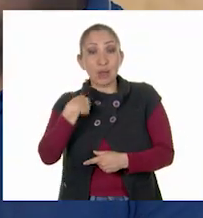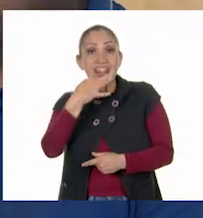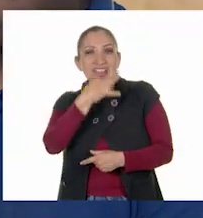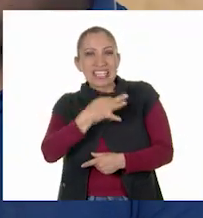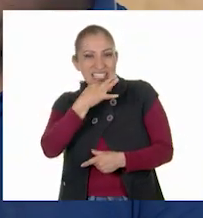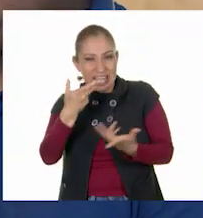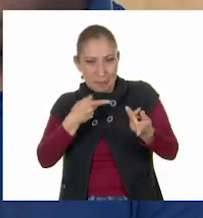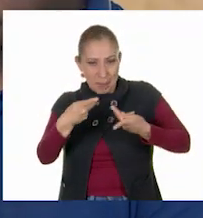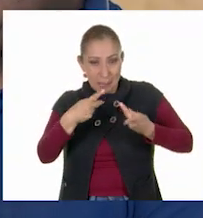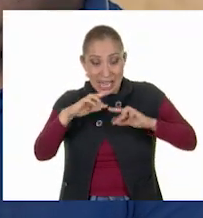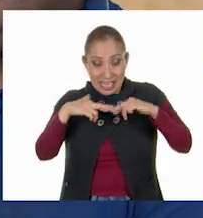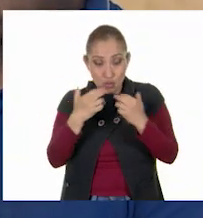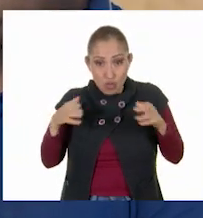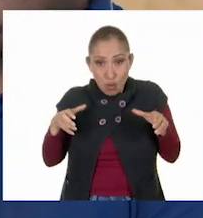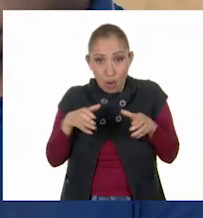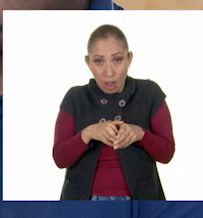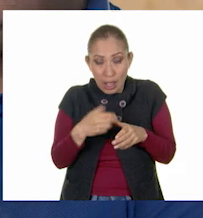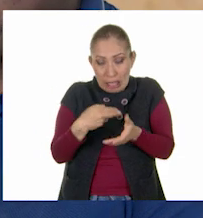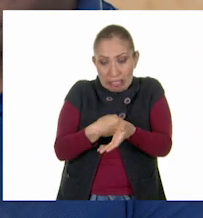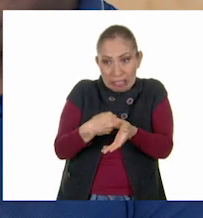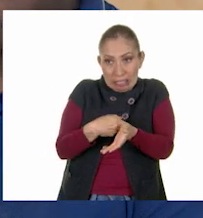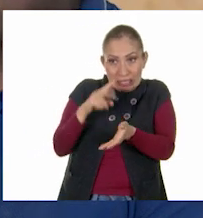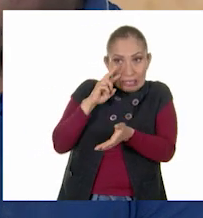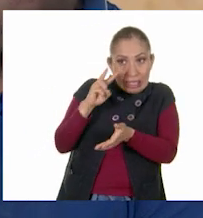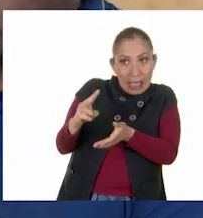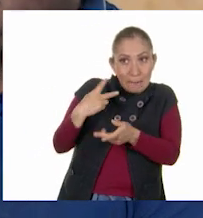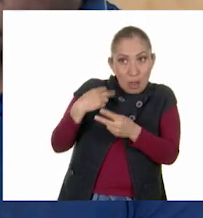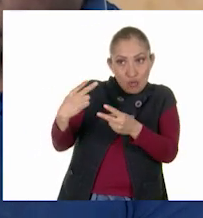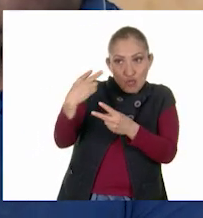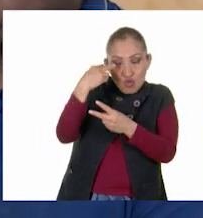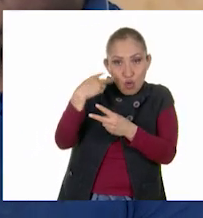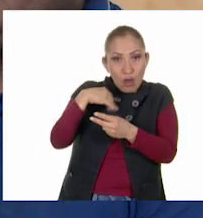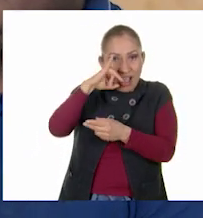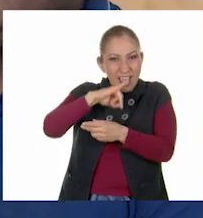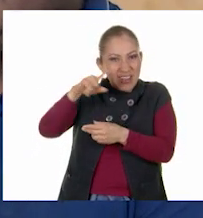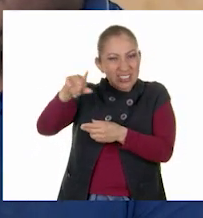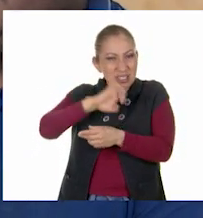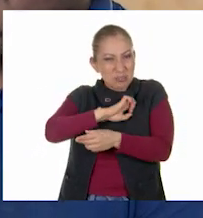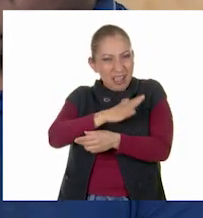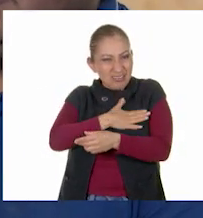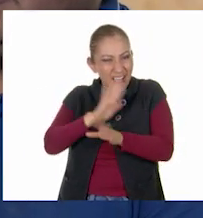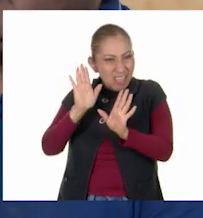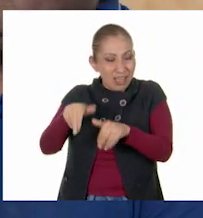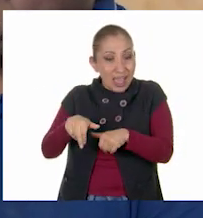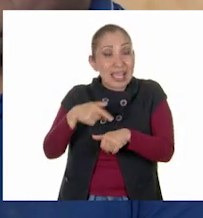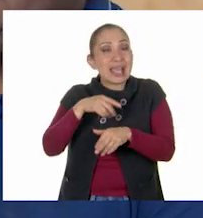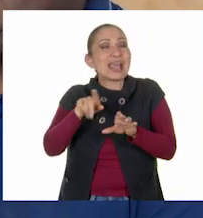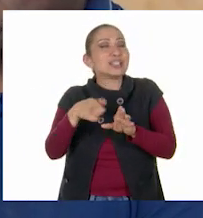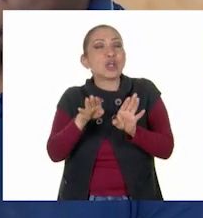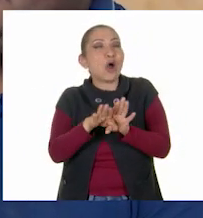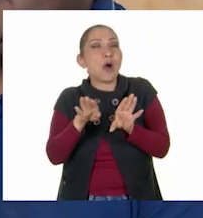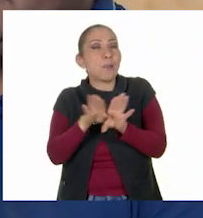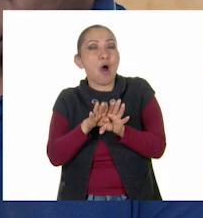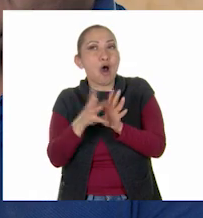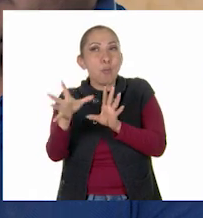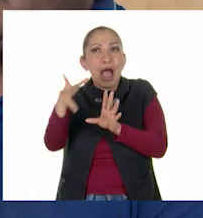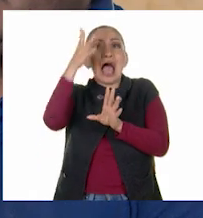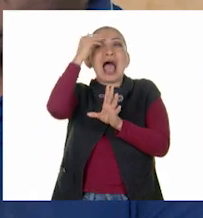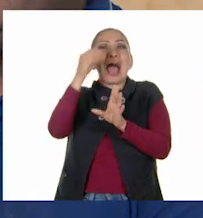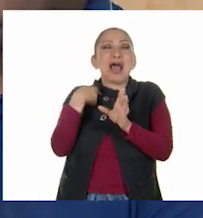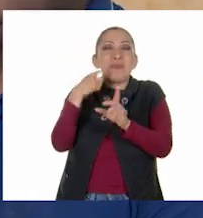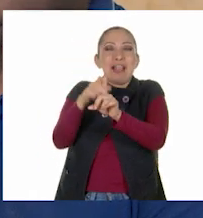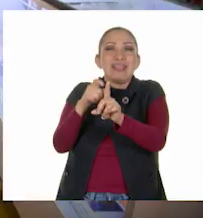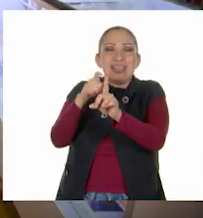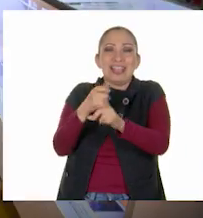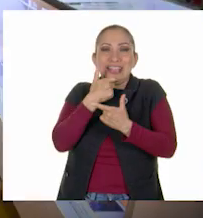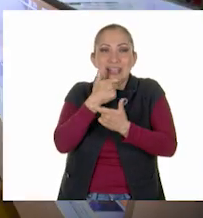fiestas, sus reuniones a escondidas de los patrones, de los españoles, y era como los imitaban o se